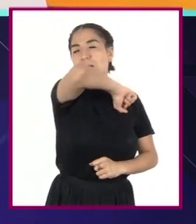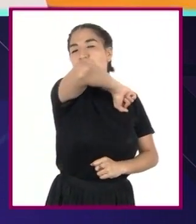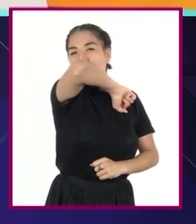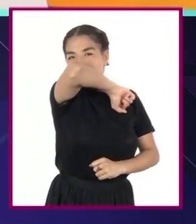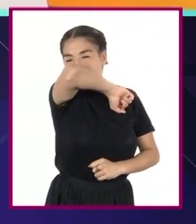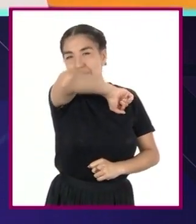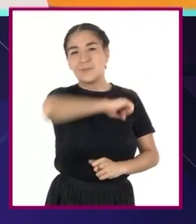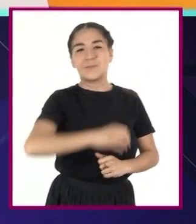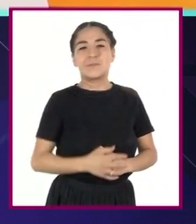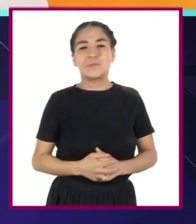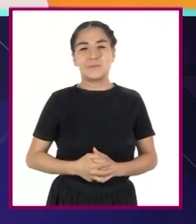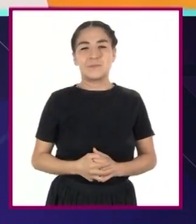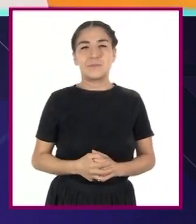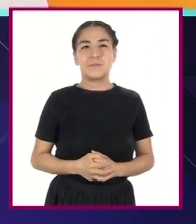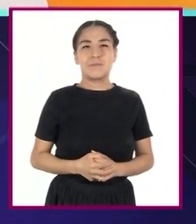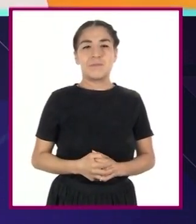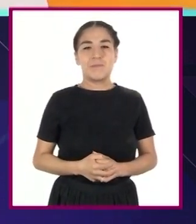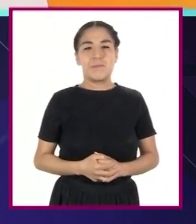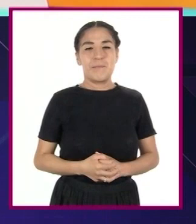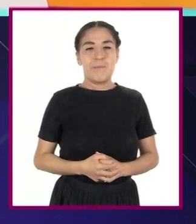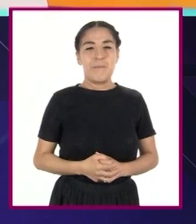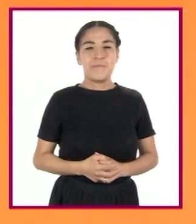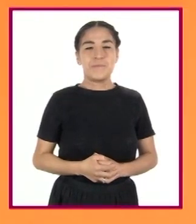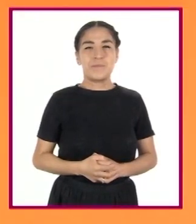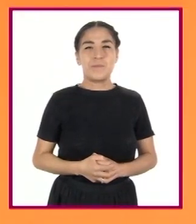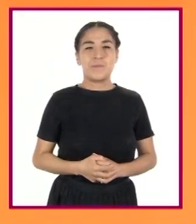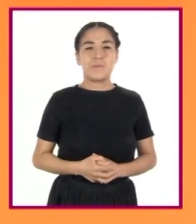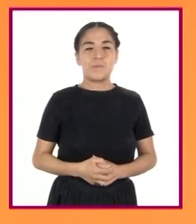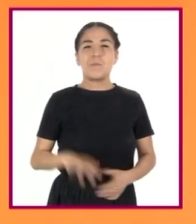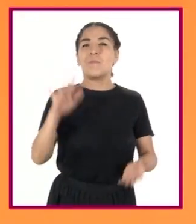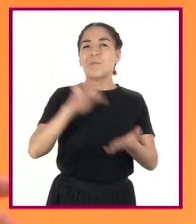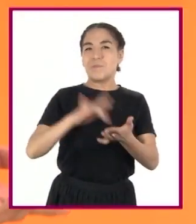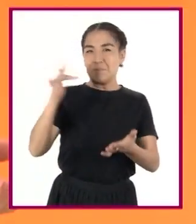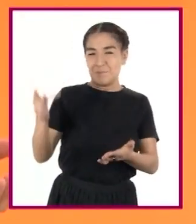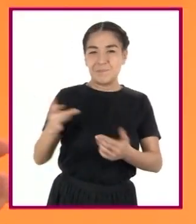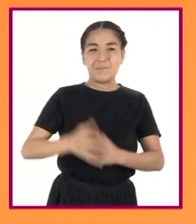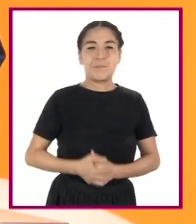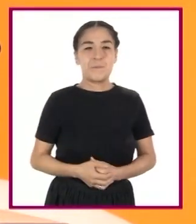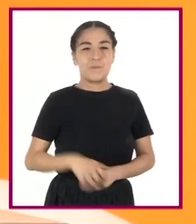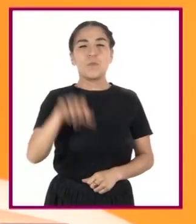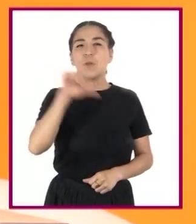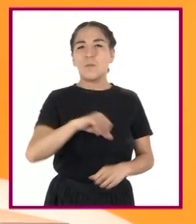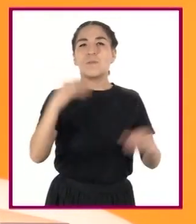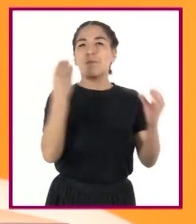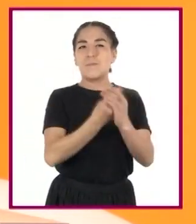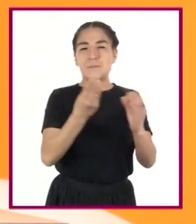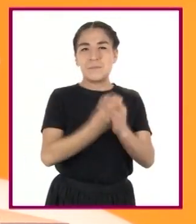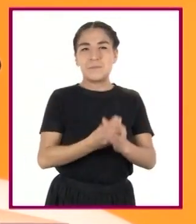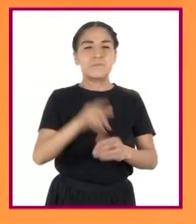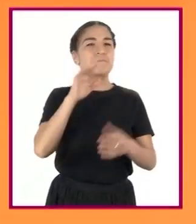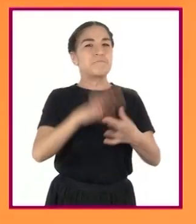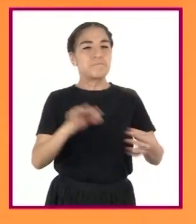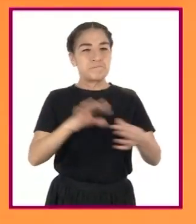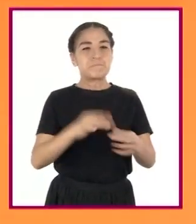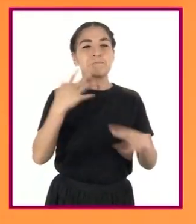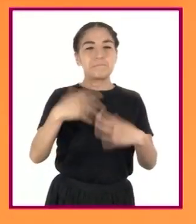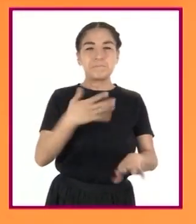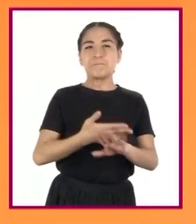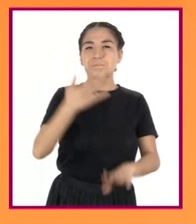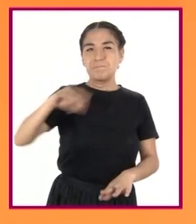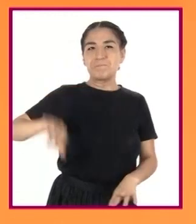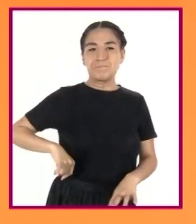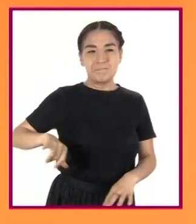y nariz con la parte interna del brazo. Gracias, Roberto. En esta sesión tendremos un contenido muy